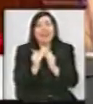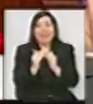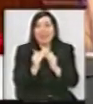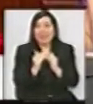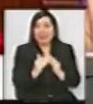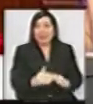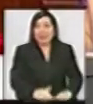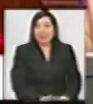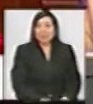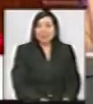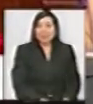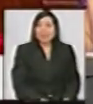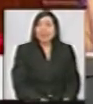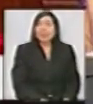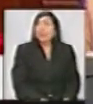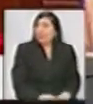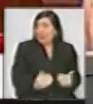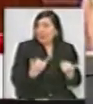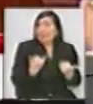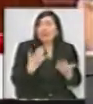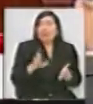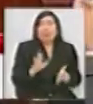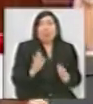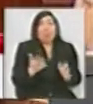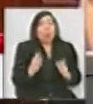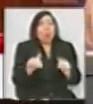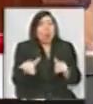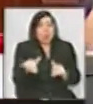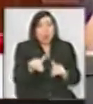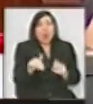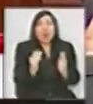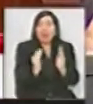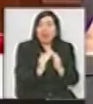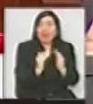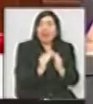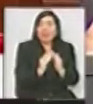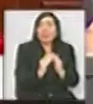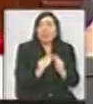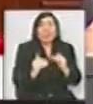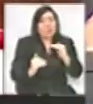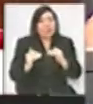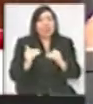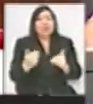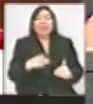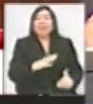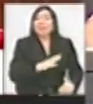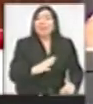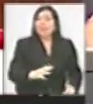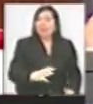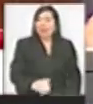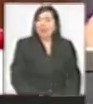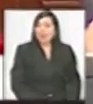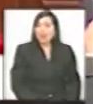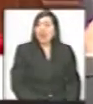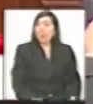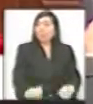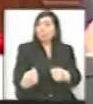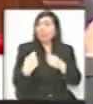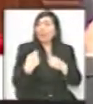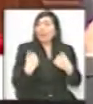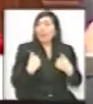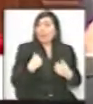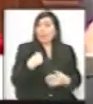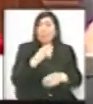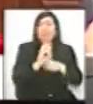tiempo adicional es decir presidente que calcen con el bono habitacional de subsidio que tiene el estado esa obligación que